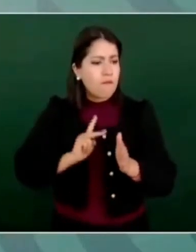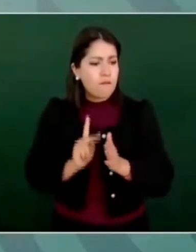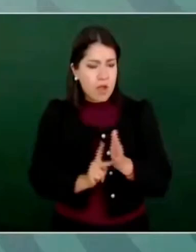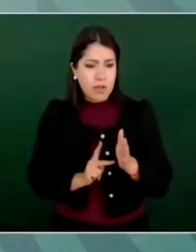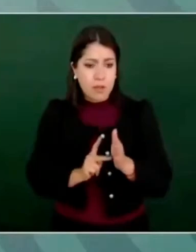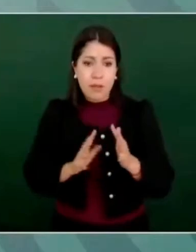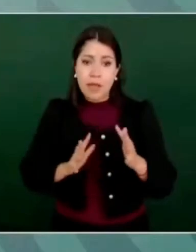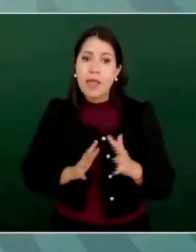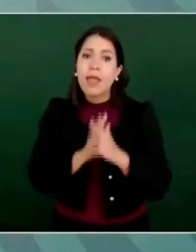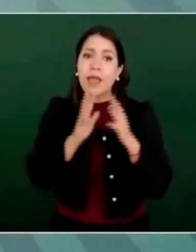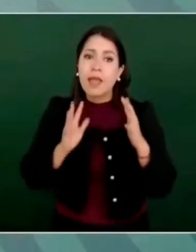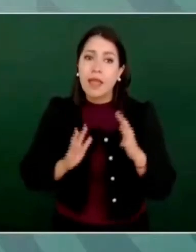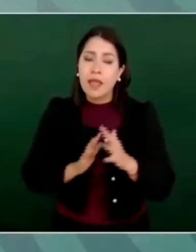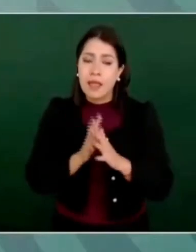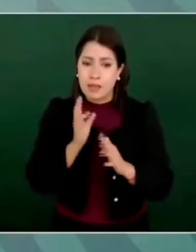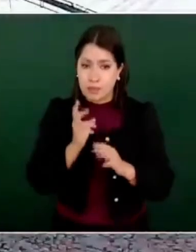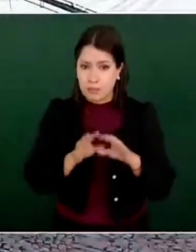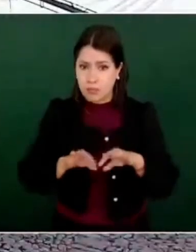de guerrilla.